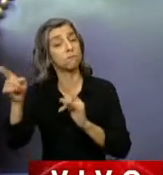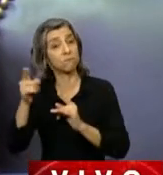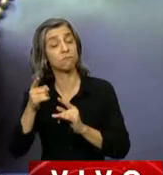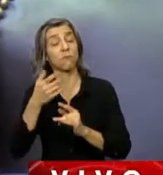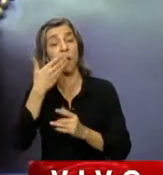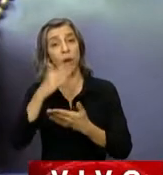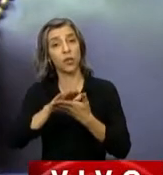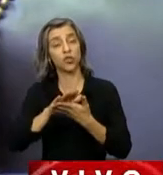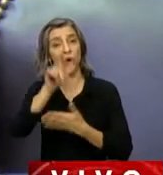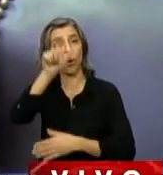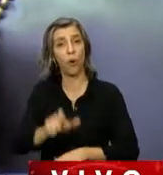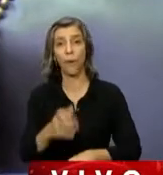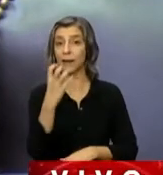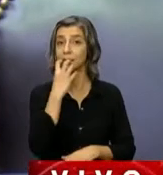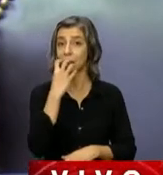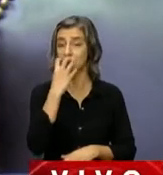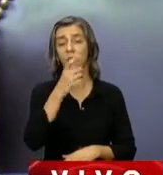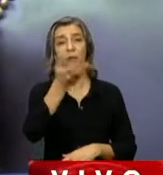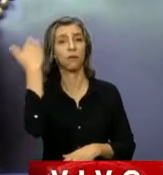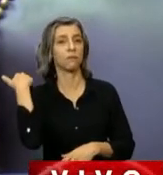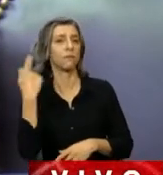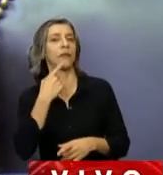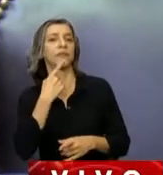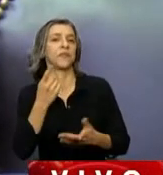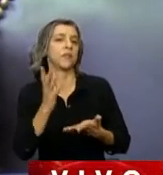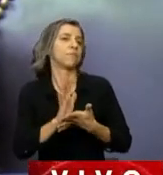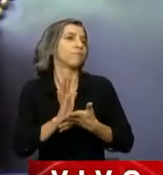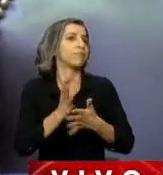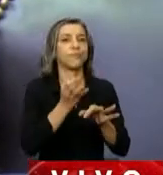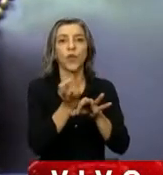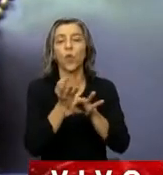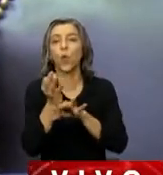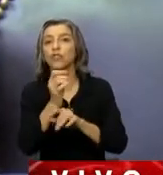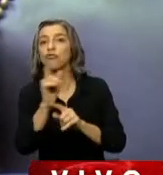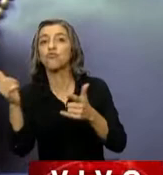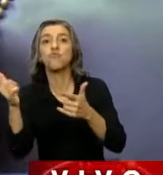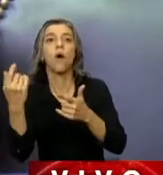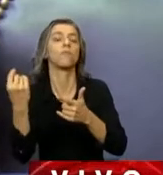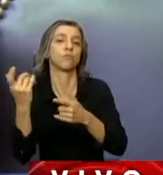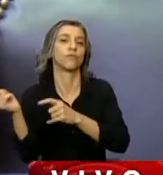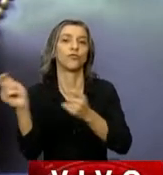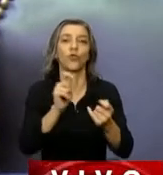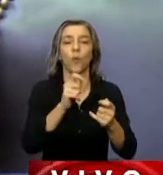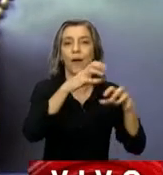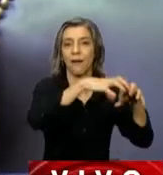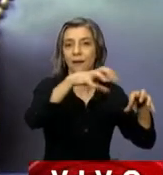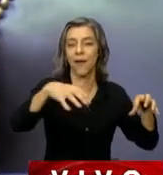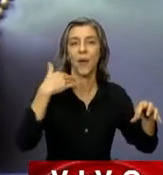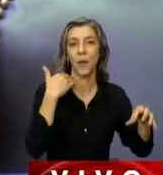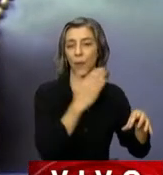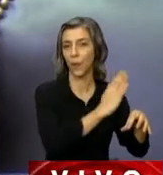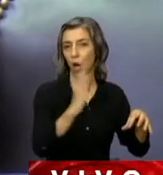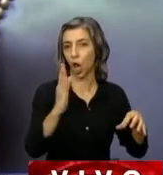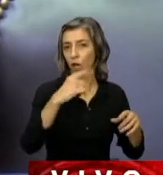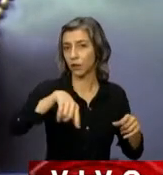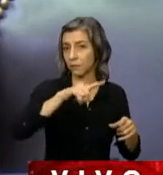Sarmiento dijo o decía que cuando no había educación se necesitaban bibliotecas. La verdad que me